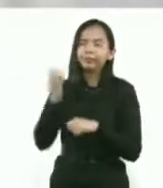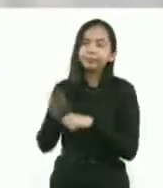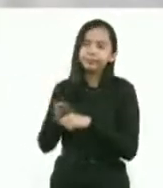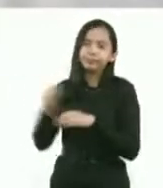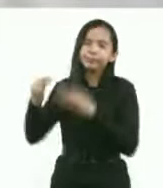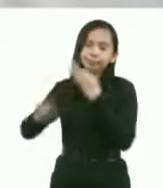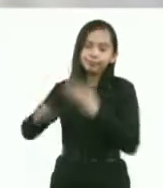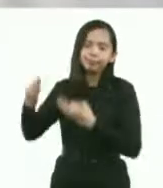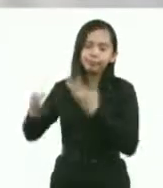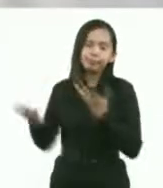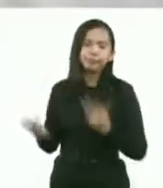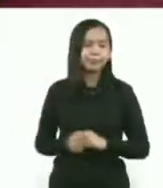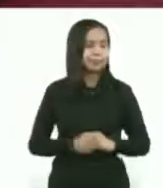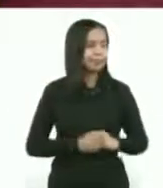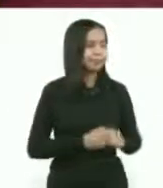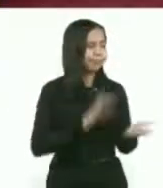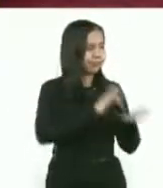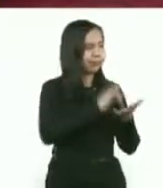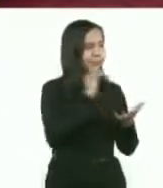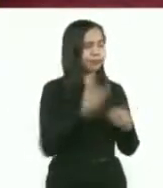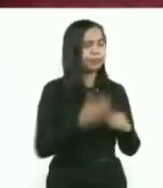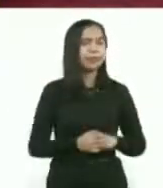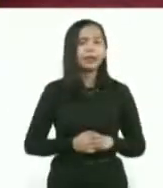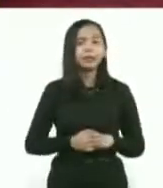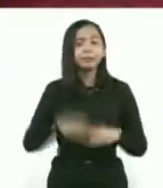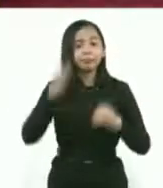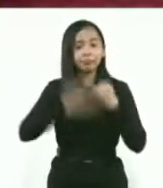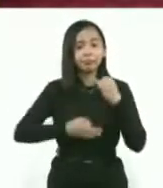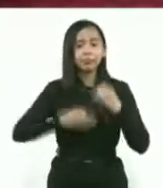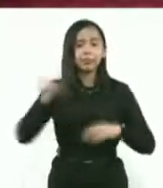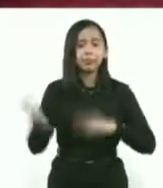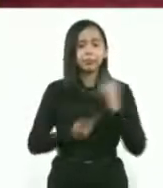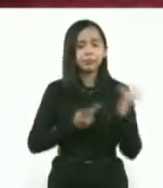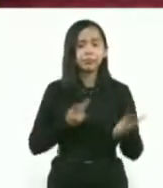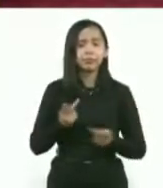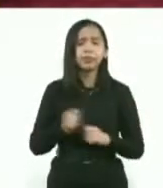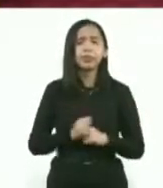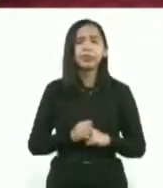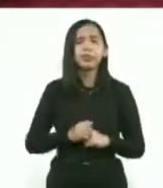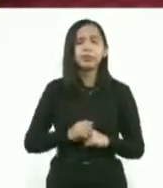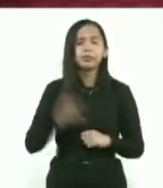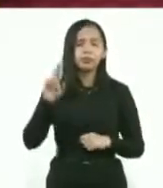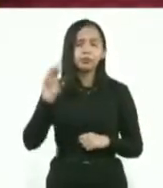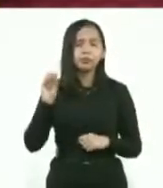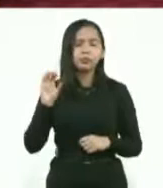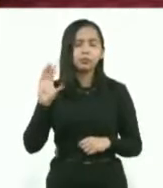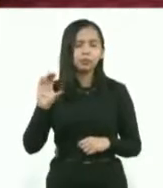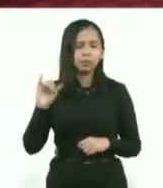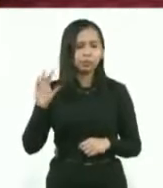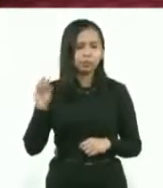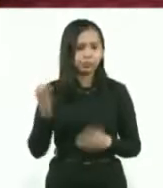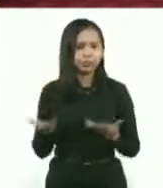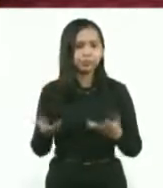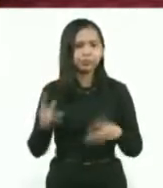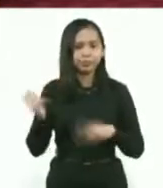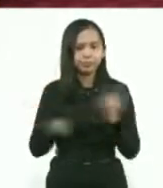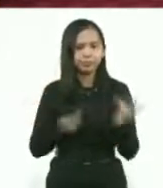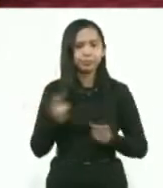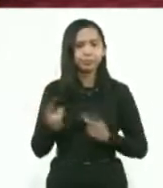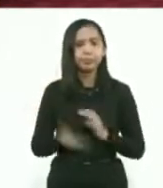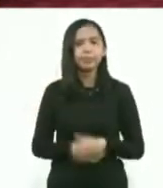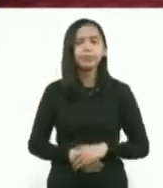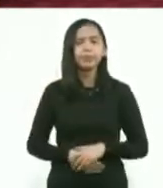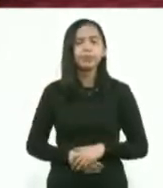justicia. Gracias. La última pregunta es de Rocío González de La Jornada. ¿Tienen ahí la de